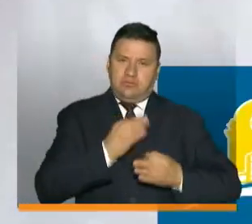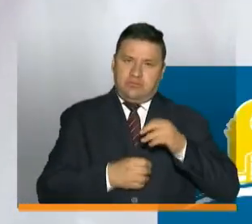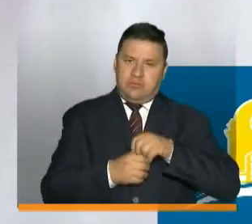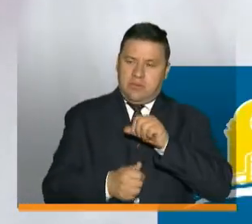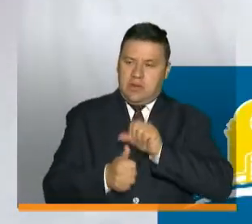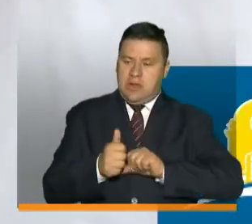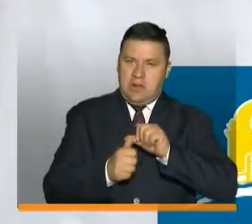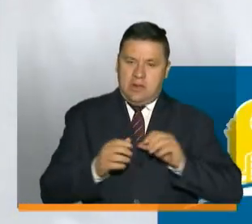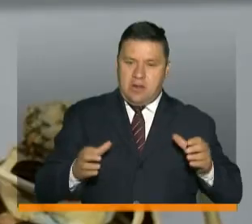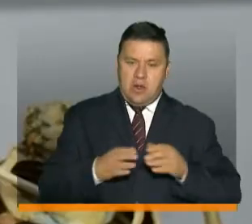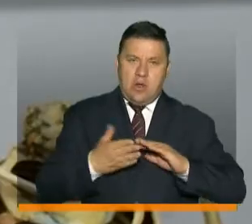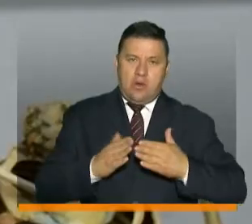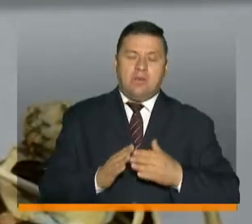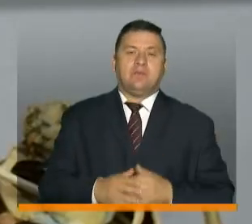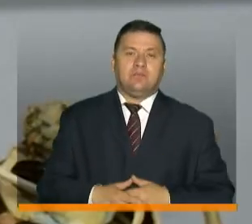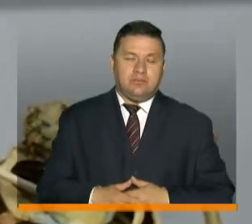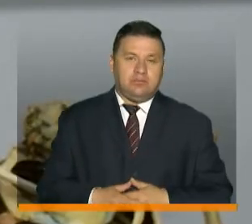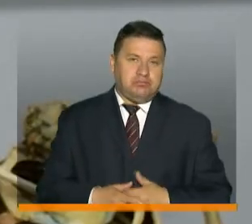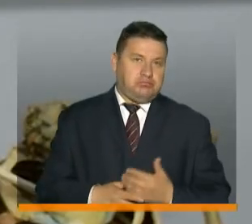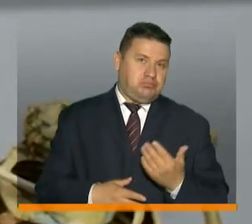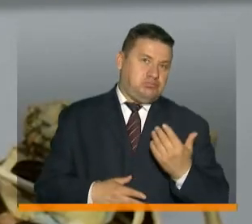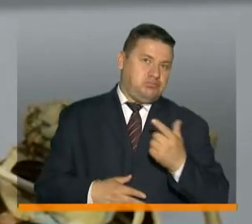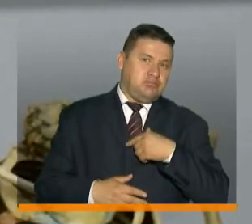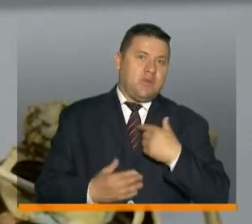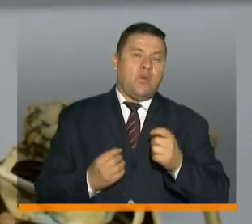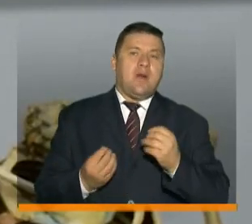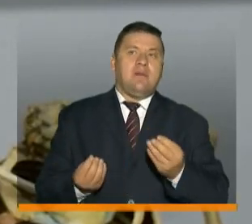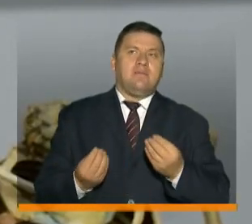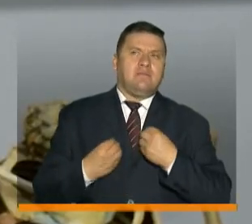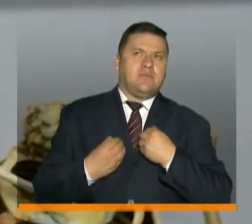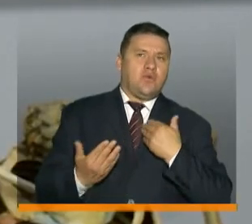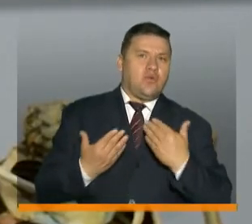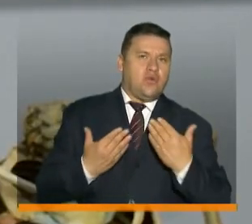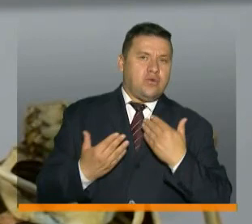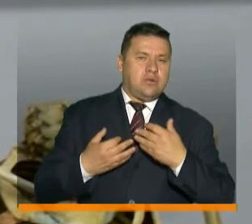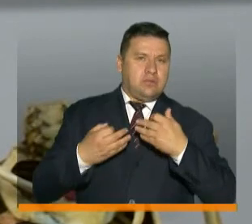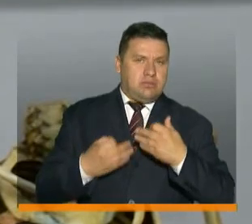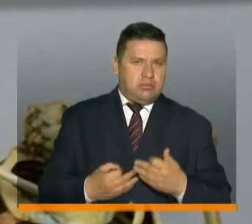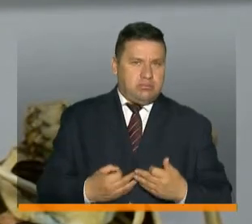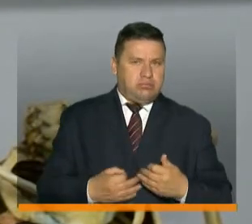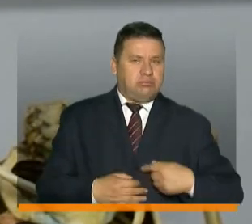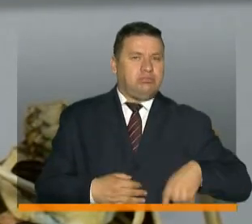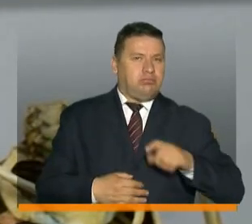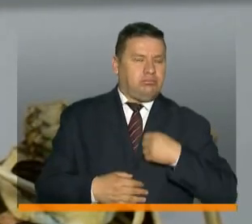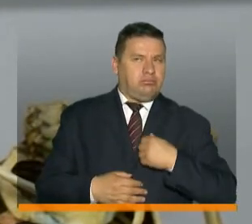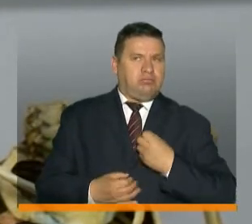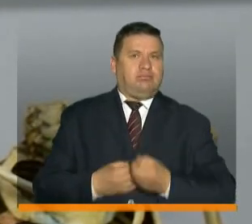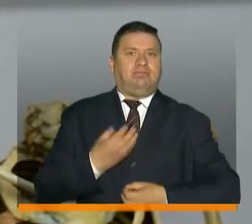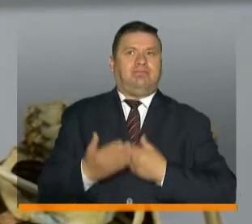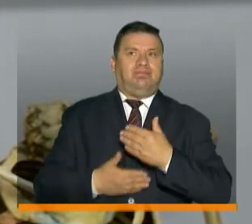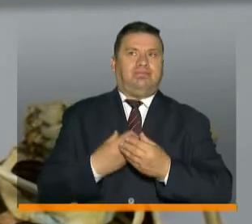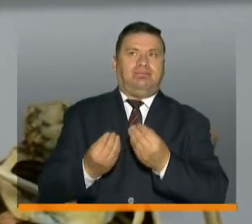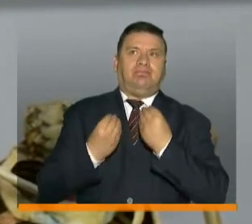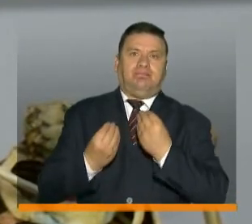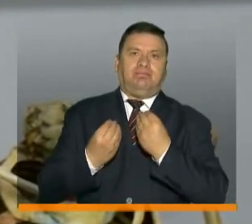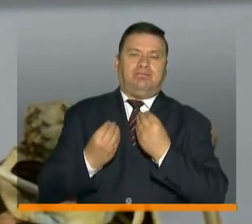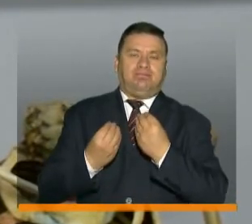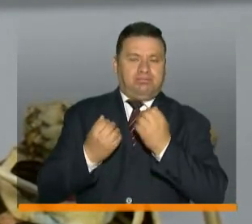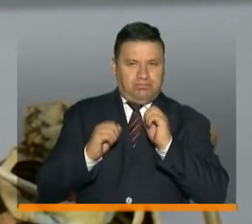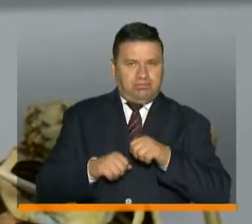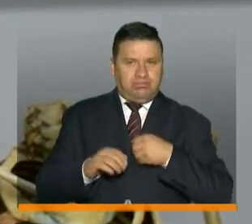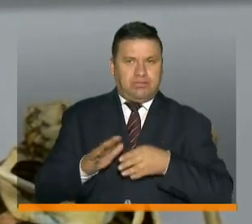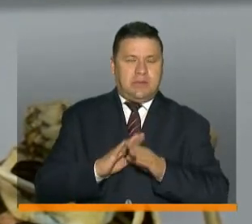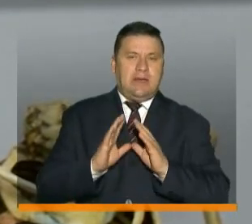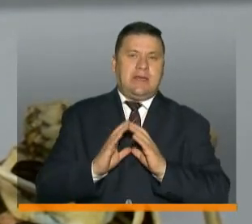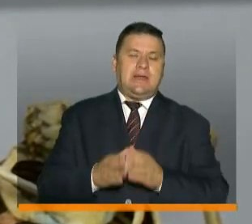cada uno de los miembros de la comunidad. Nos brindan la mayor confianza y seguridad para poder desenvolvernos de la mejor manera en